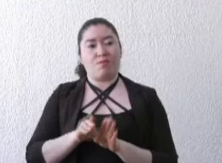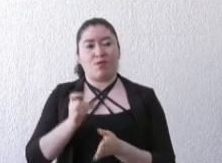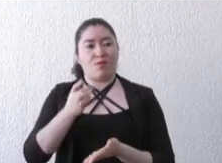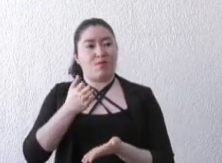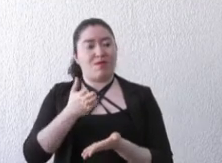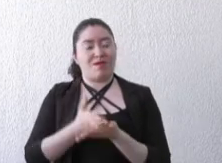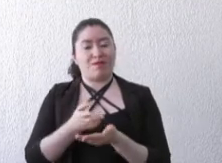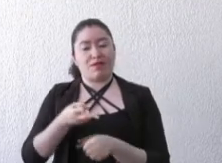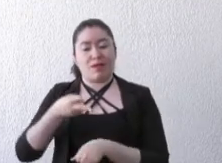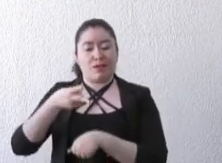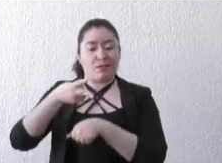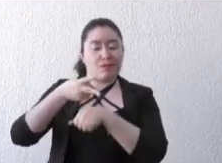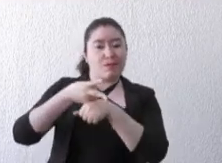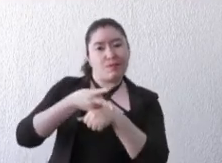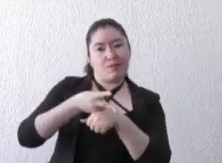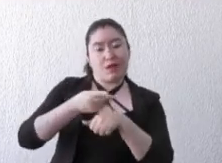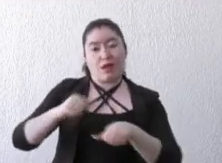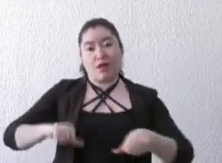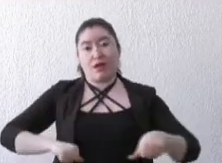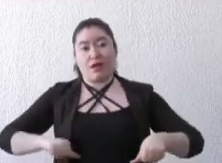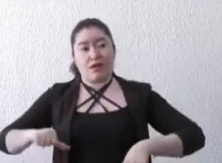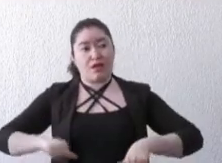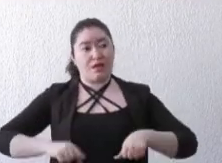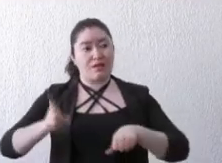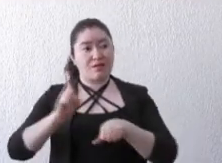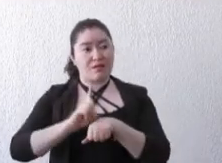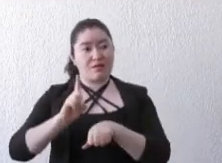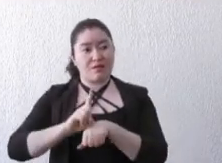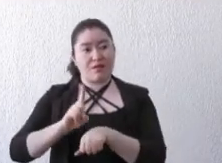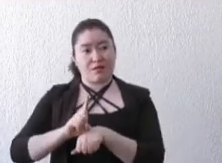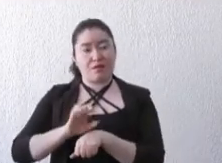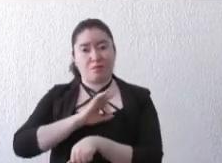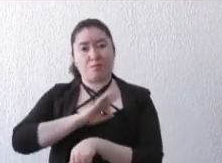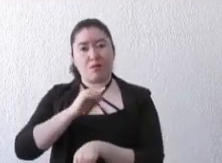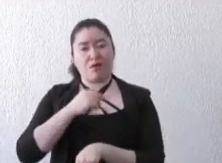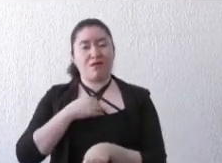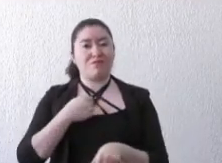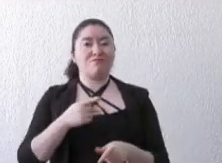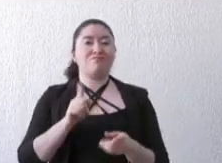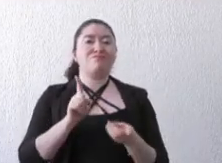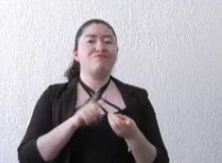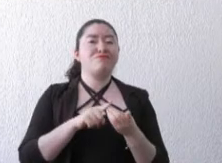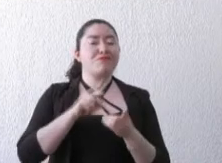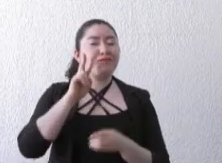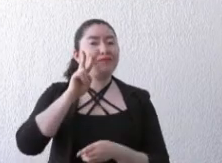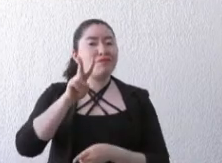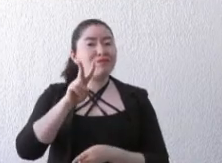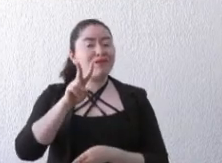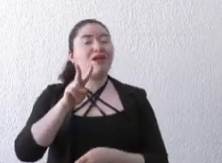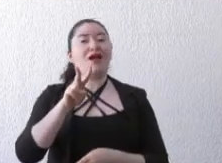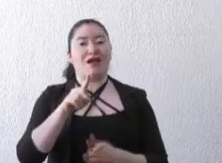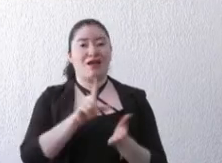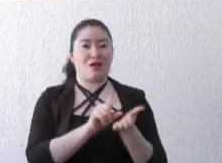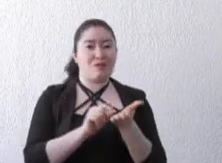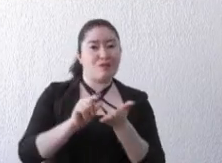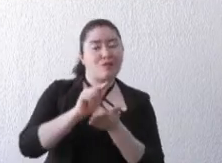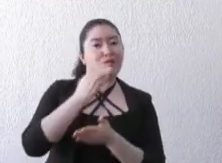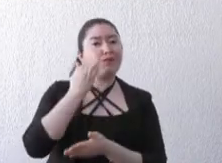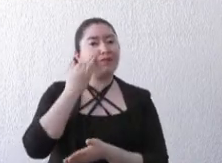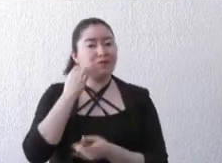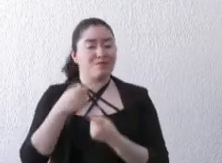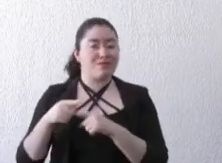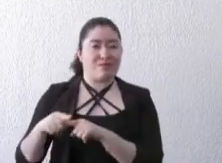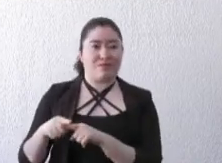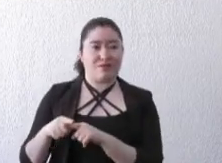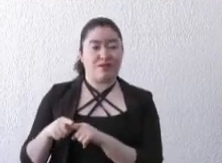Se estarán haciendo actividades ya todos los días que podrán ser vistas en las redes sociales. Y a partir de que el semáforo lo permita,